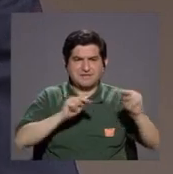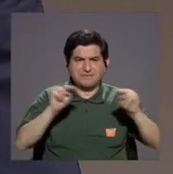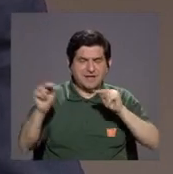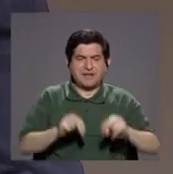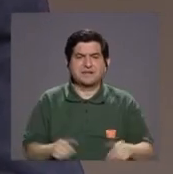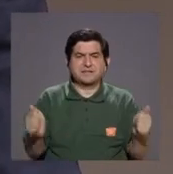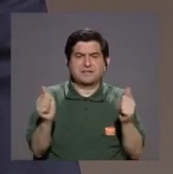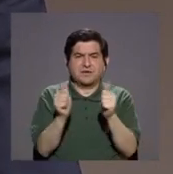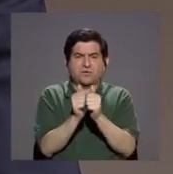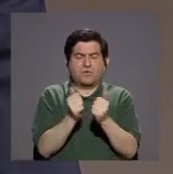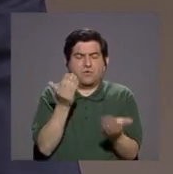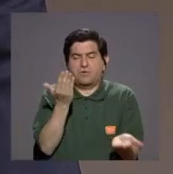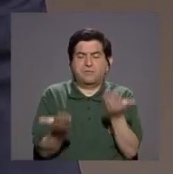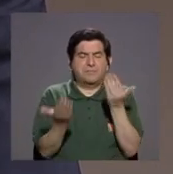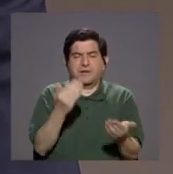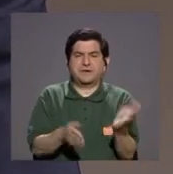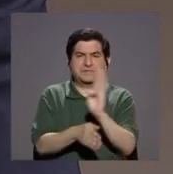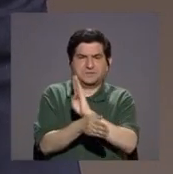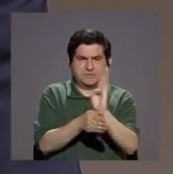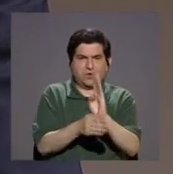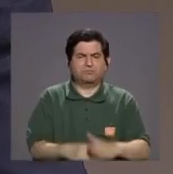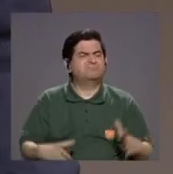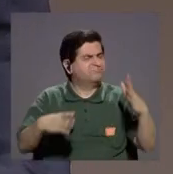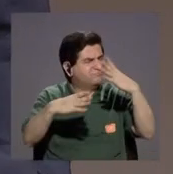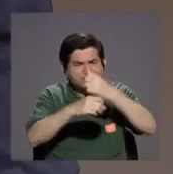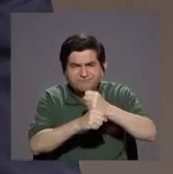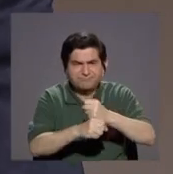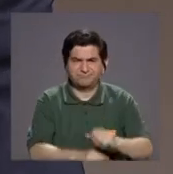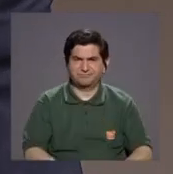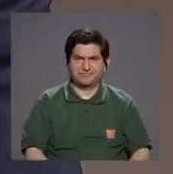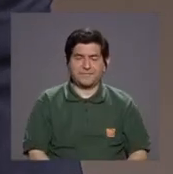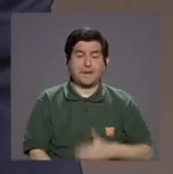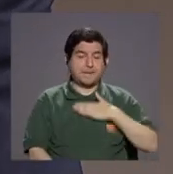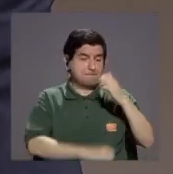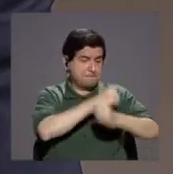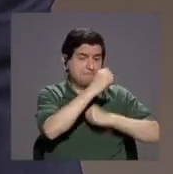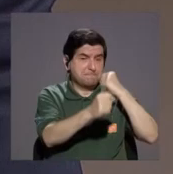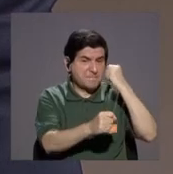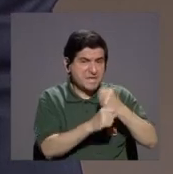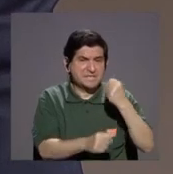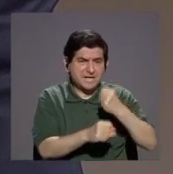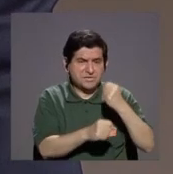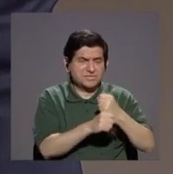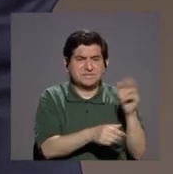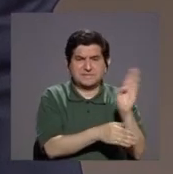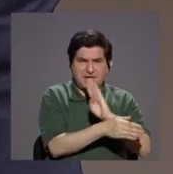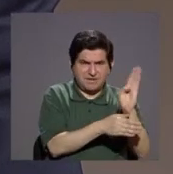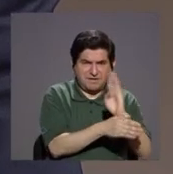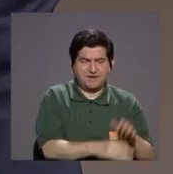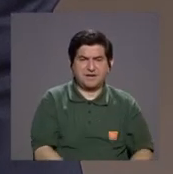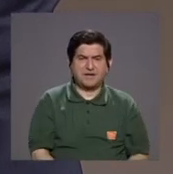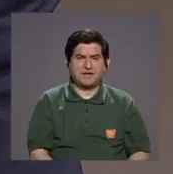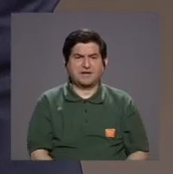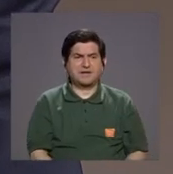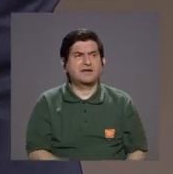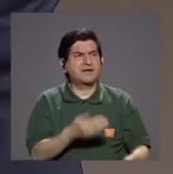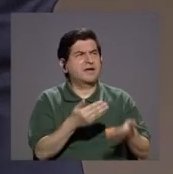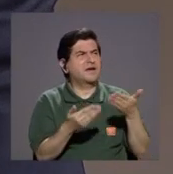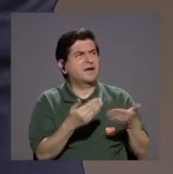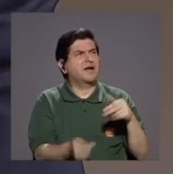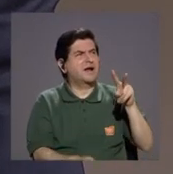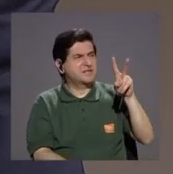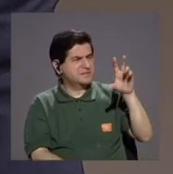banco muy resumido en mis años digamos que trabaja en banca que le decía que fueron como